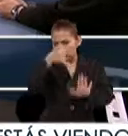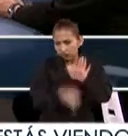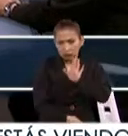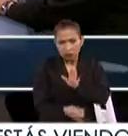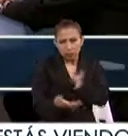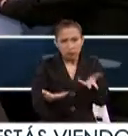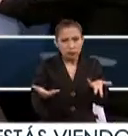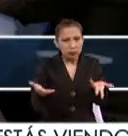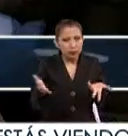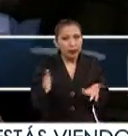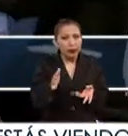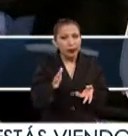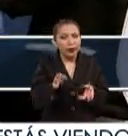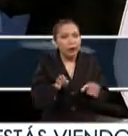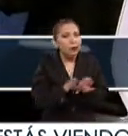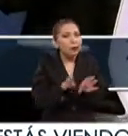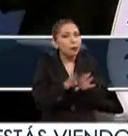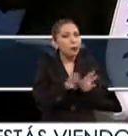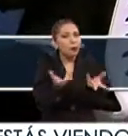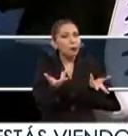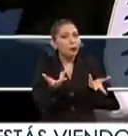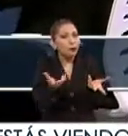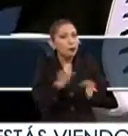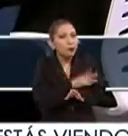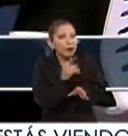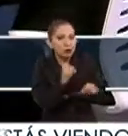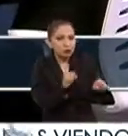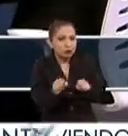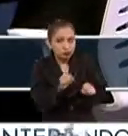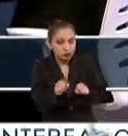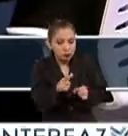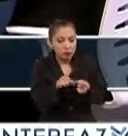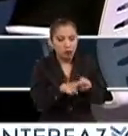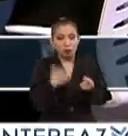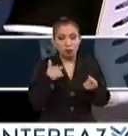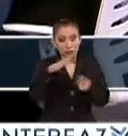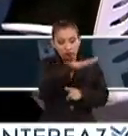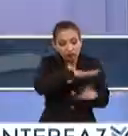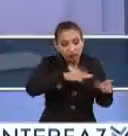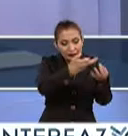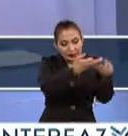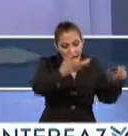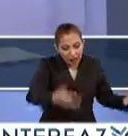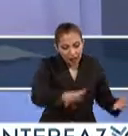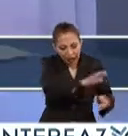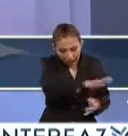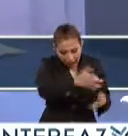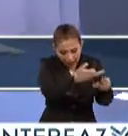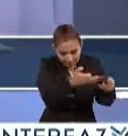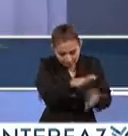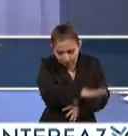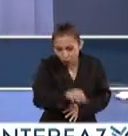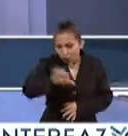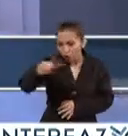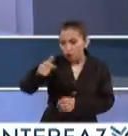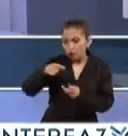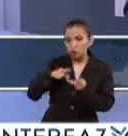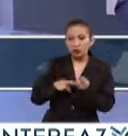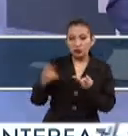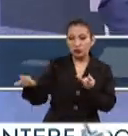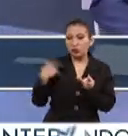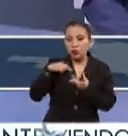más de cuáles son todas estas variables. Están por un lado las condiciones del suelo de un territorio, están por el otro